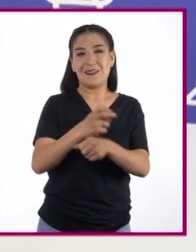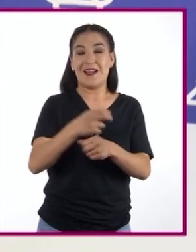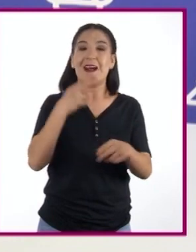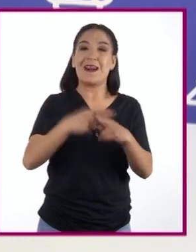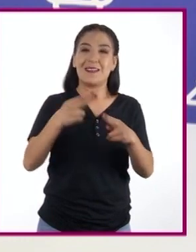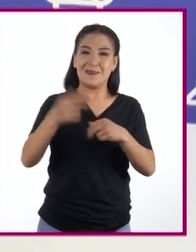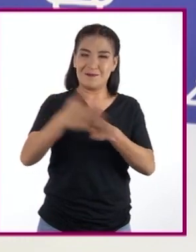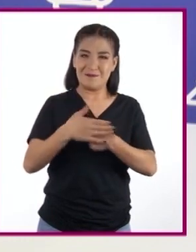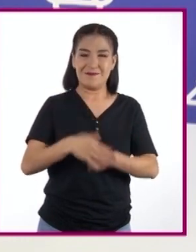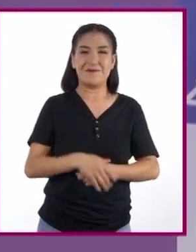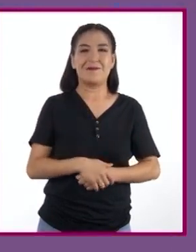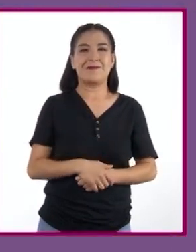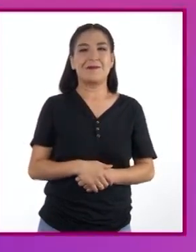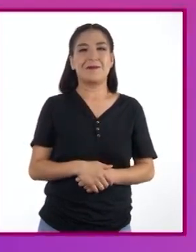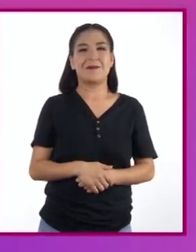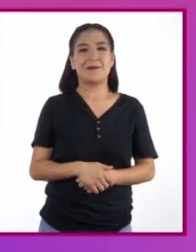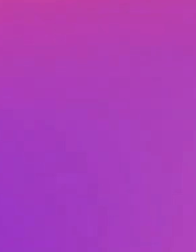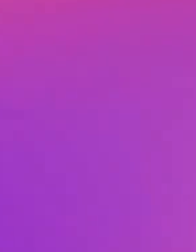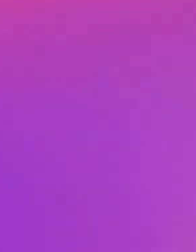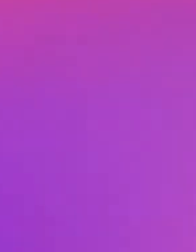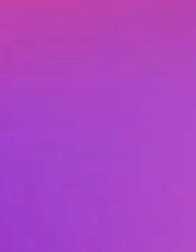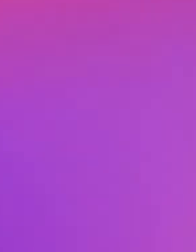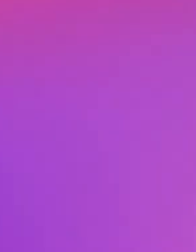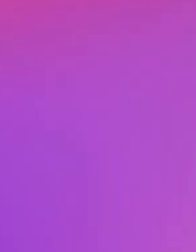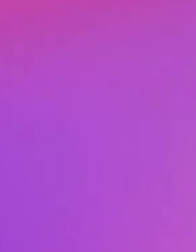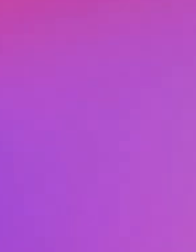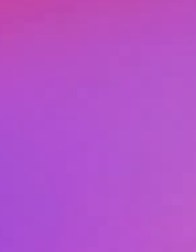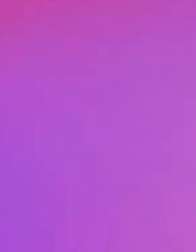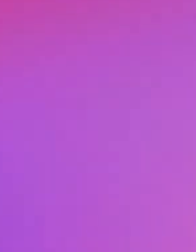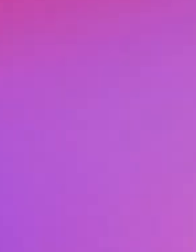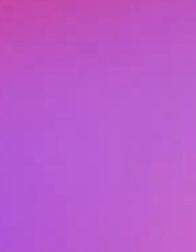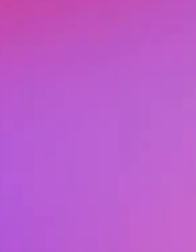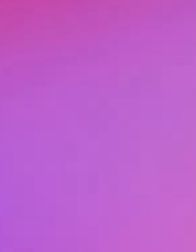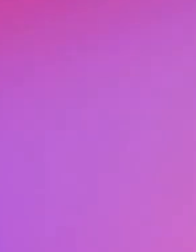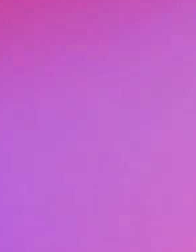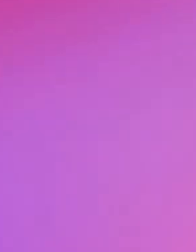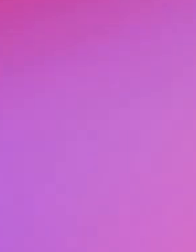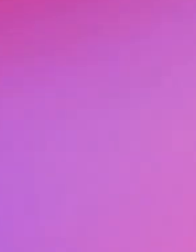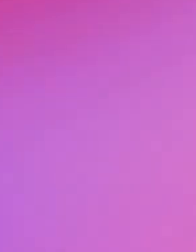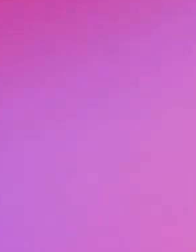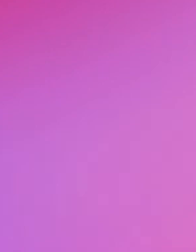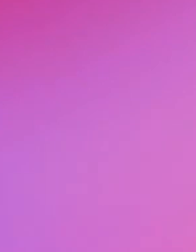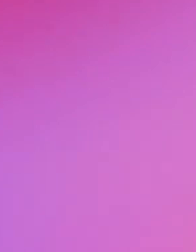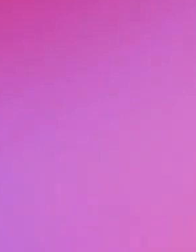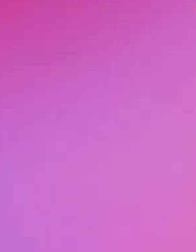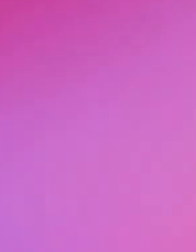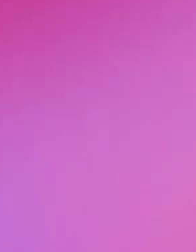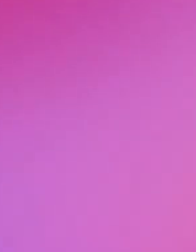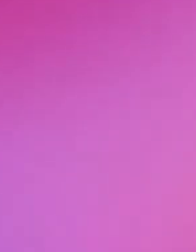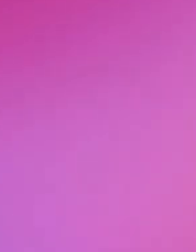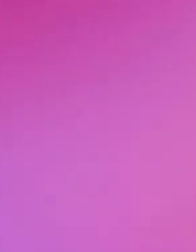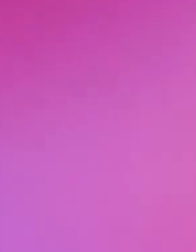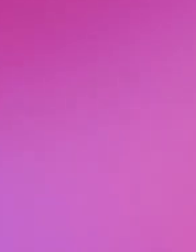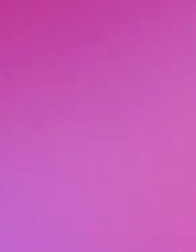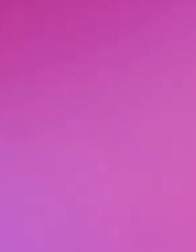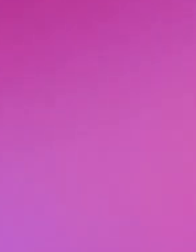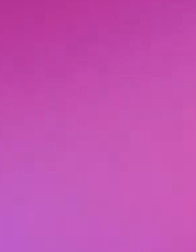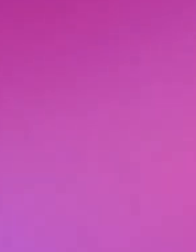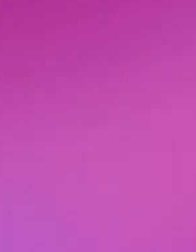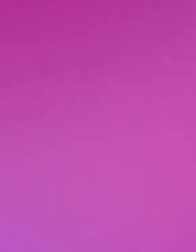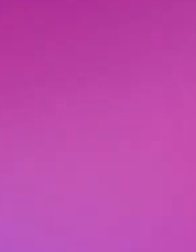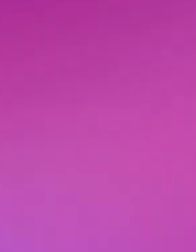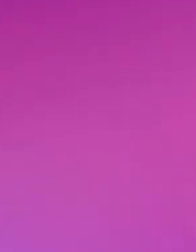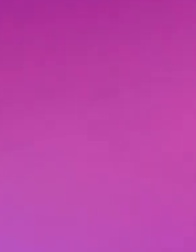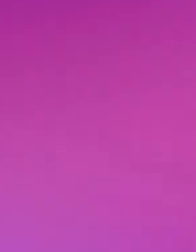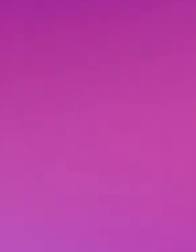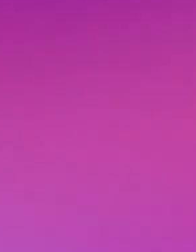próxima! Si tienes dudas o necesitas ayuda, llama al Centro de Apoyo Pedagógico a Distancia. El número de